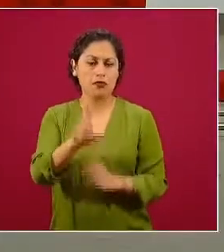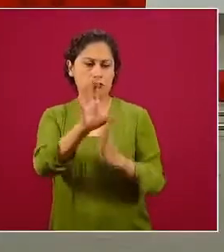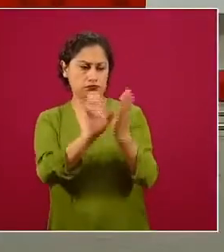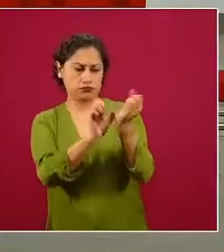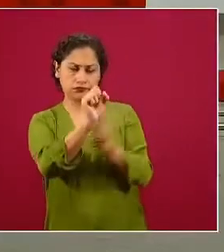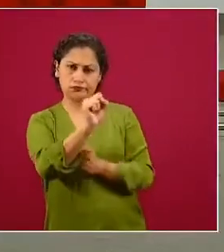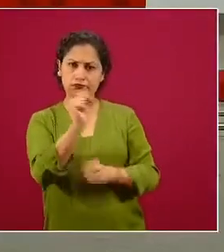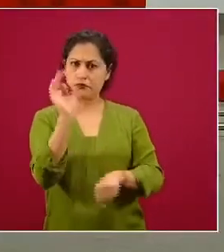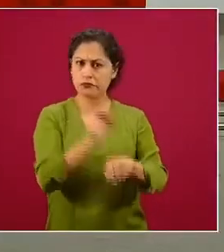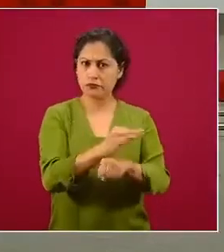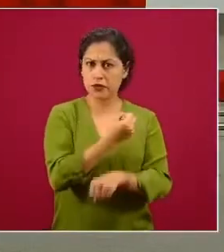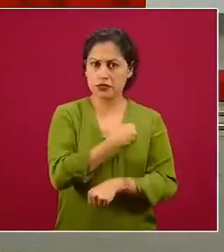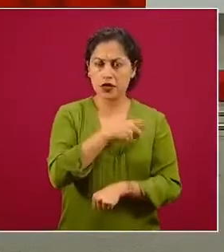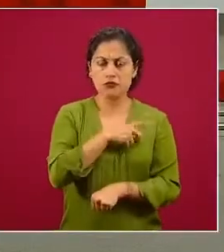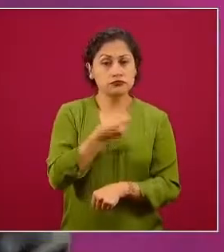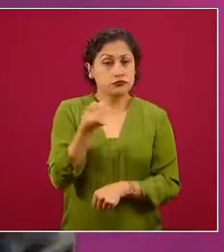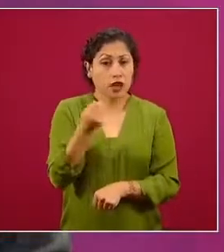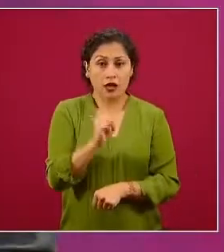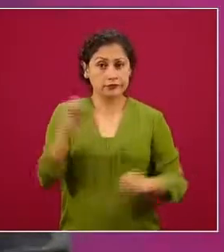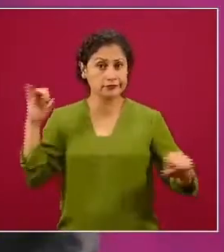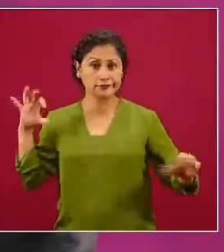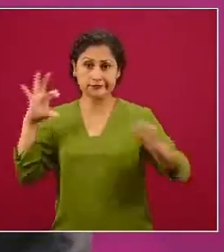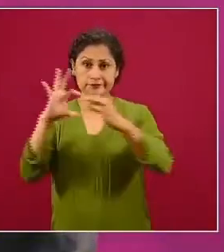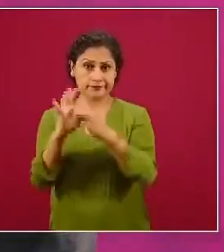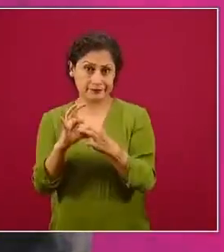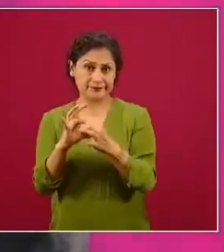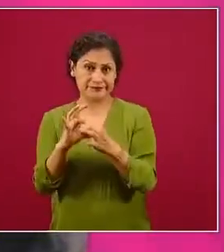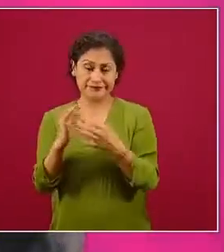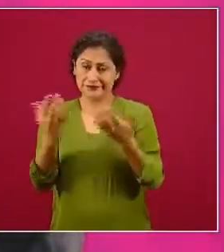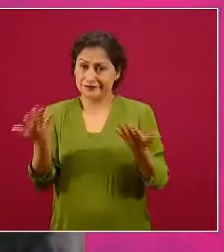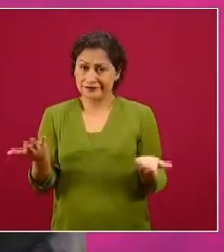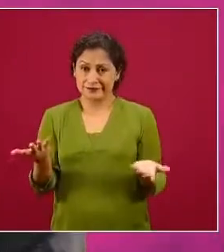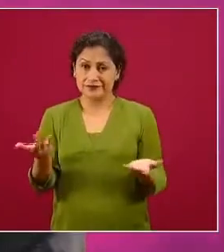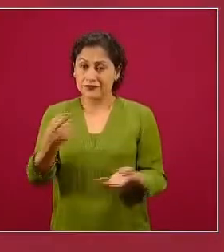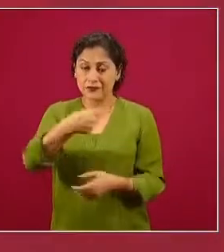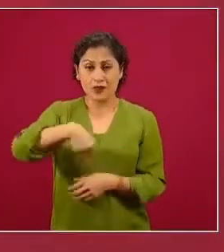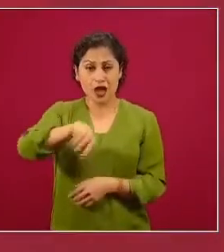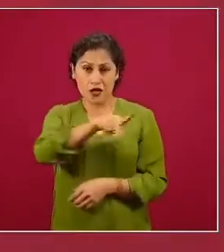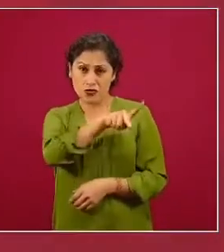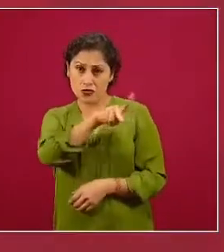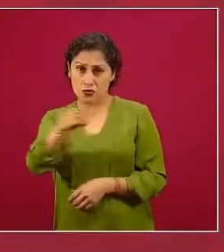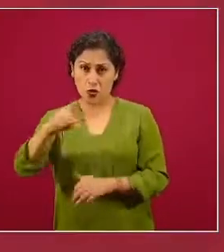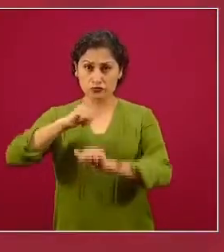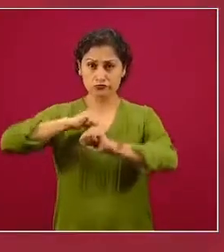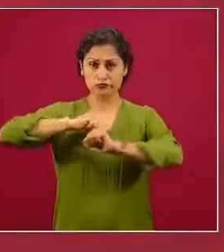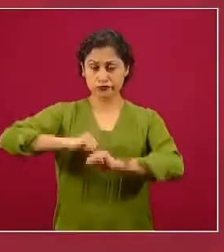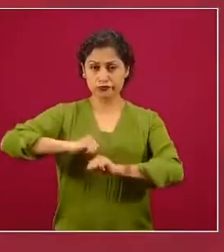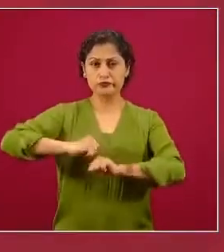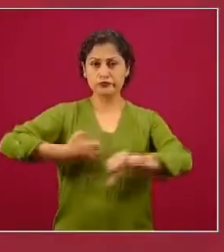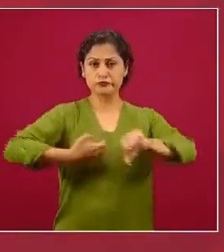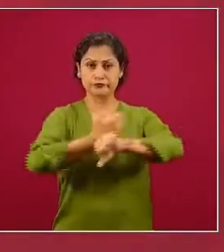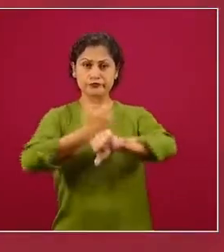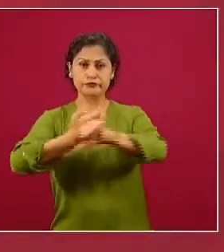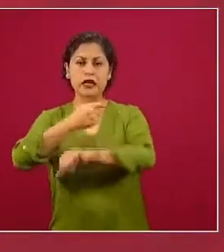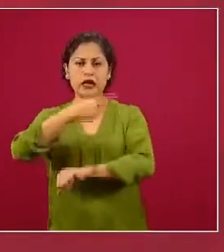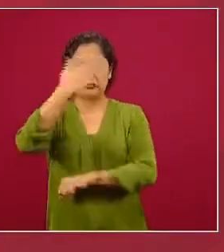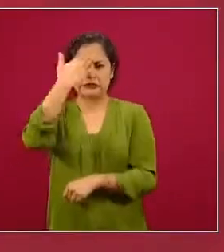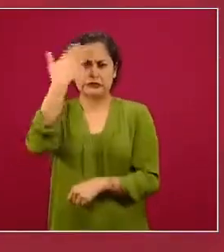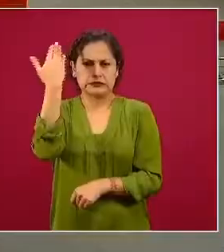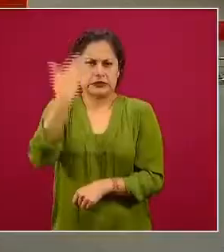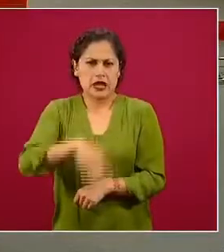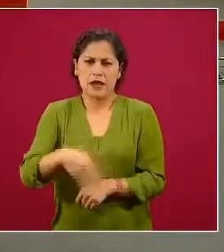materia técnica está perfectamente delineada, y esto lo conocen las y los mandatarios estatales desde que empezó esto, en